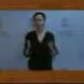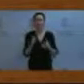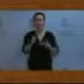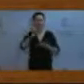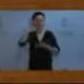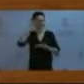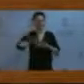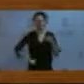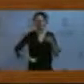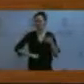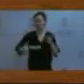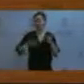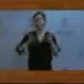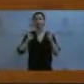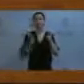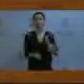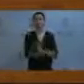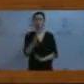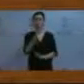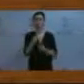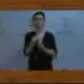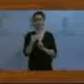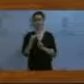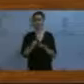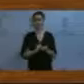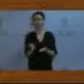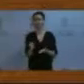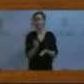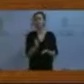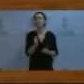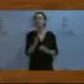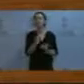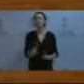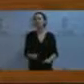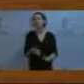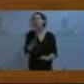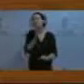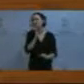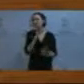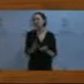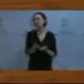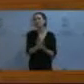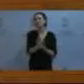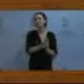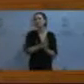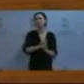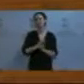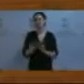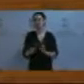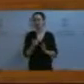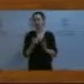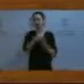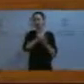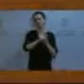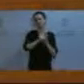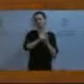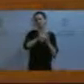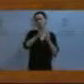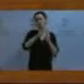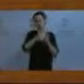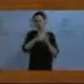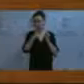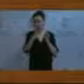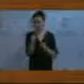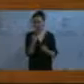de contrataciones externas. Lo que plantea la proposición de ley yo creo que es muy sencillo. Plantea dos medidas diferentes, ¿no? Una, que se